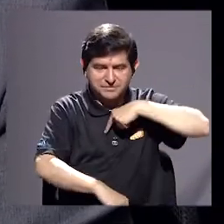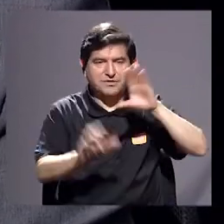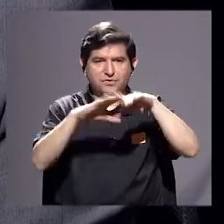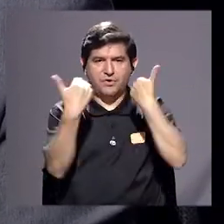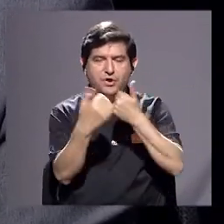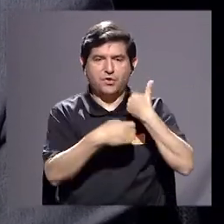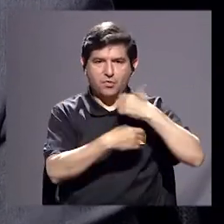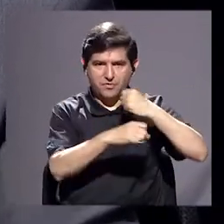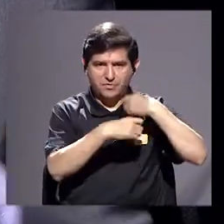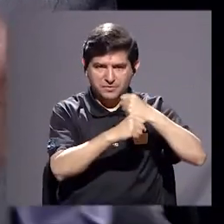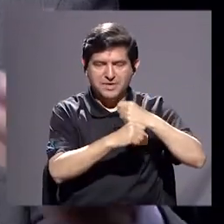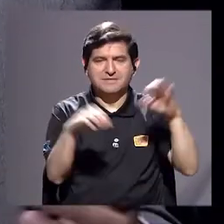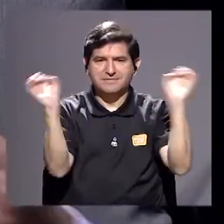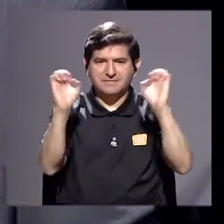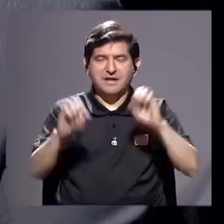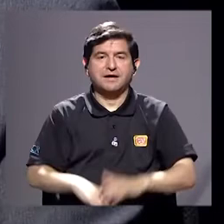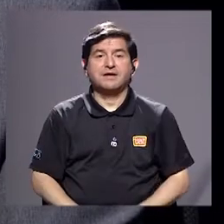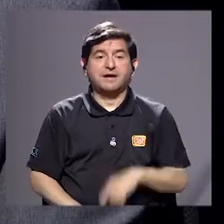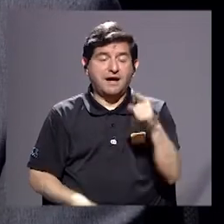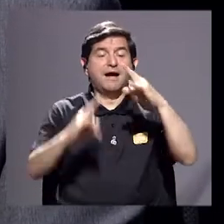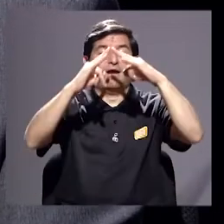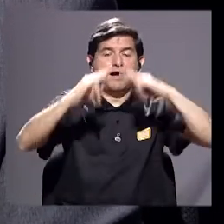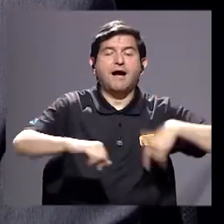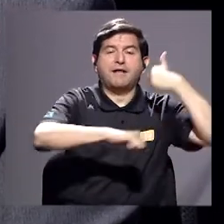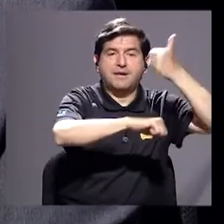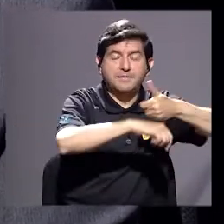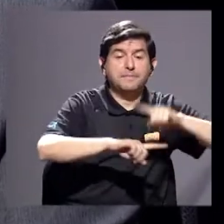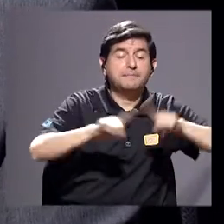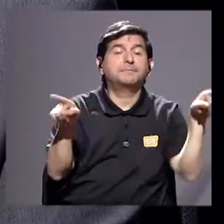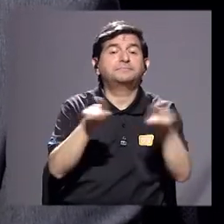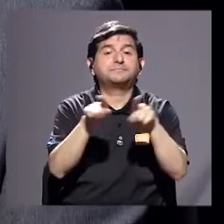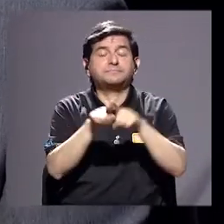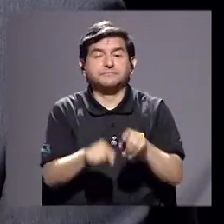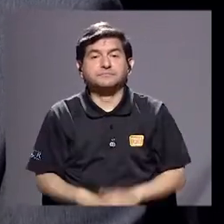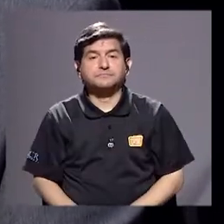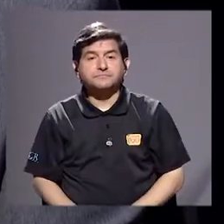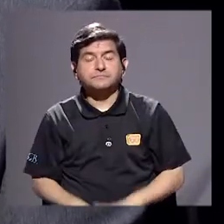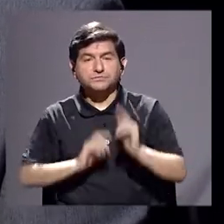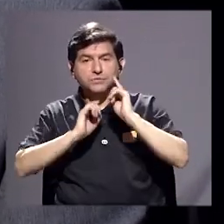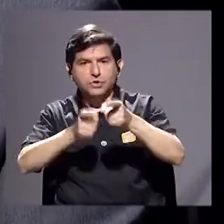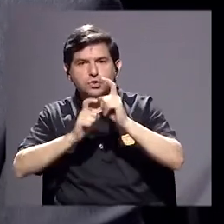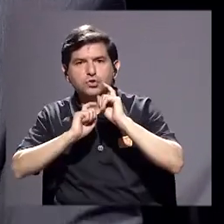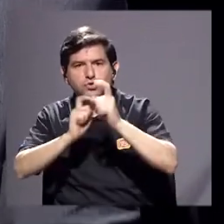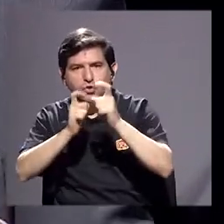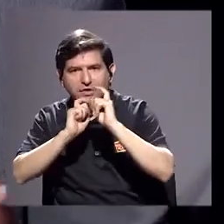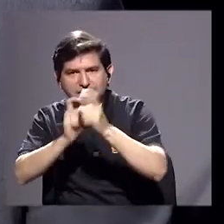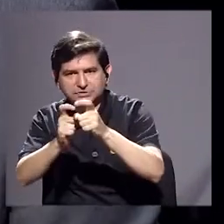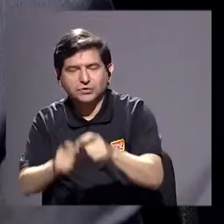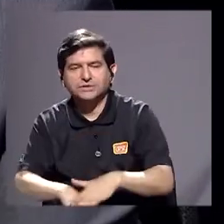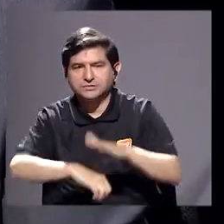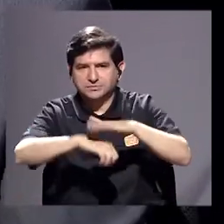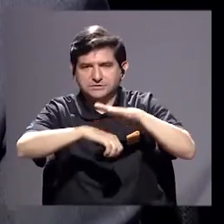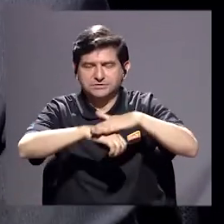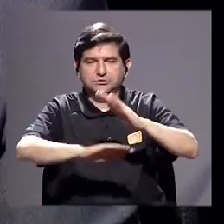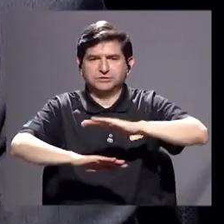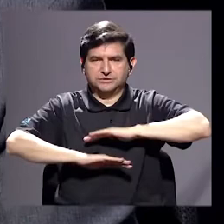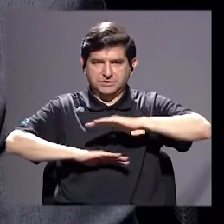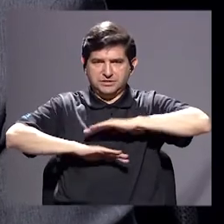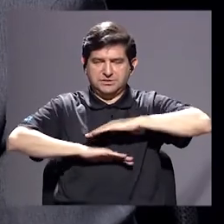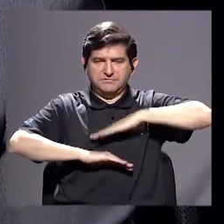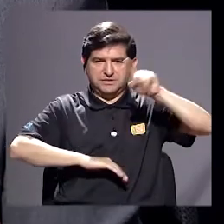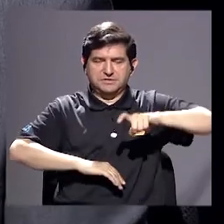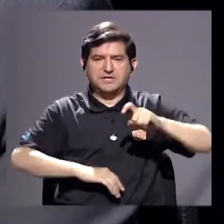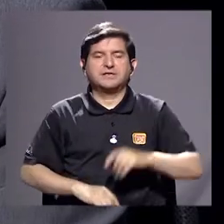comité municipal de emergencia para habilitar un albergue pero a eso se le suman las donaciones que están llegando a ese punto y han permitido satisfacer las